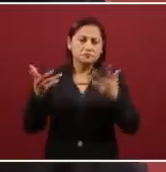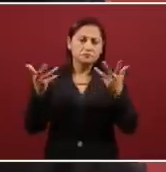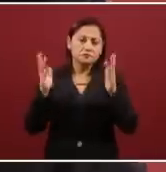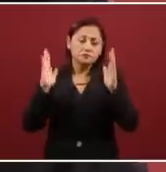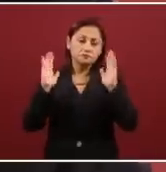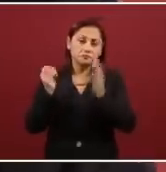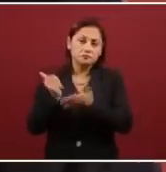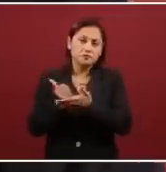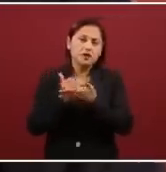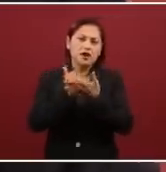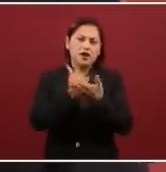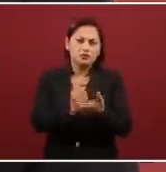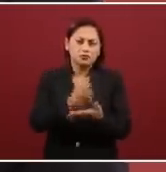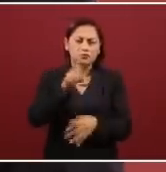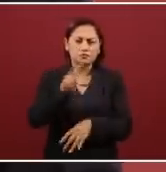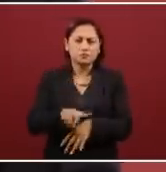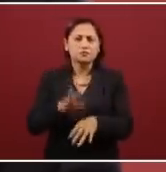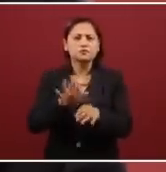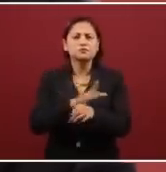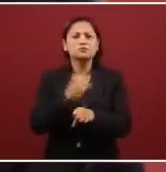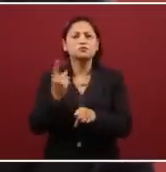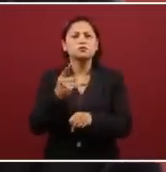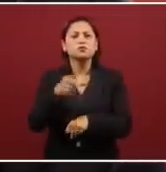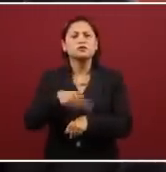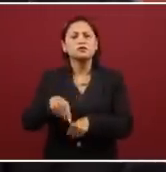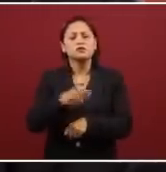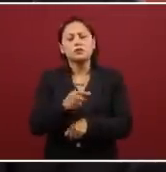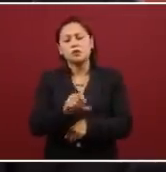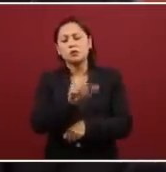porque se demuestra de que hay confianza.